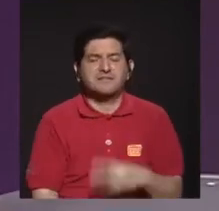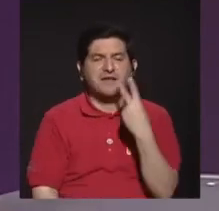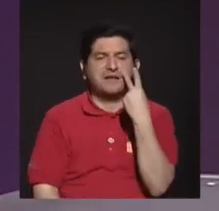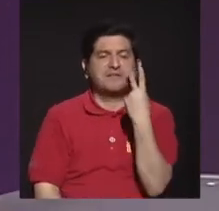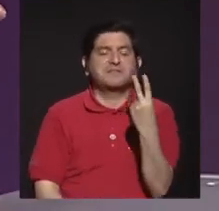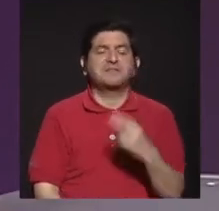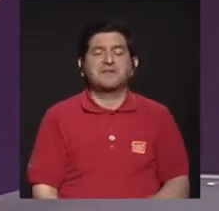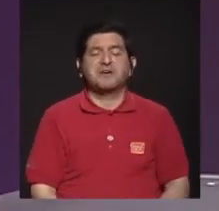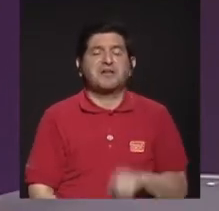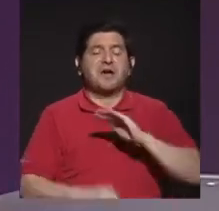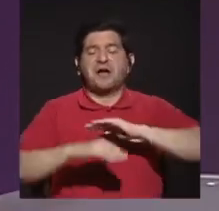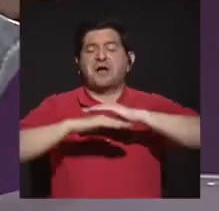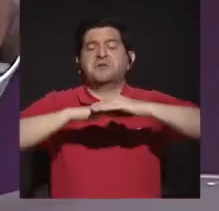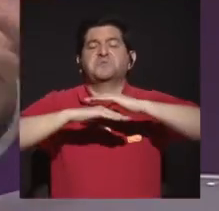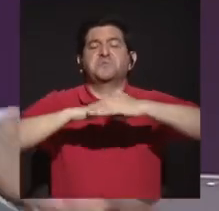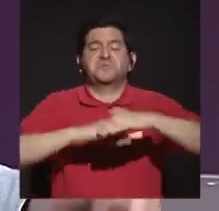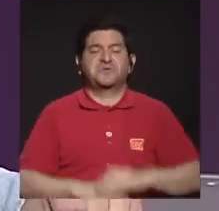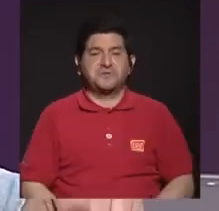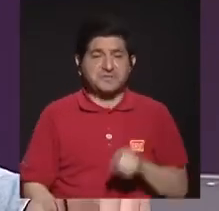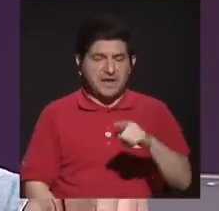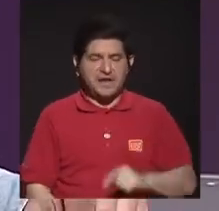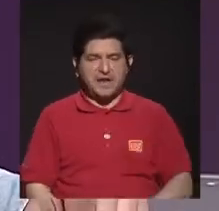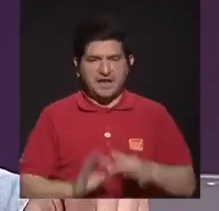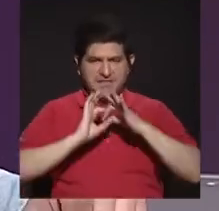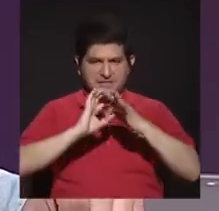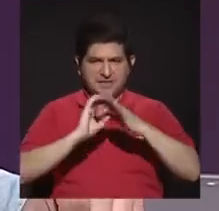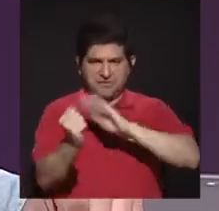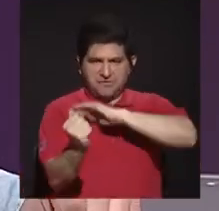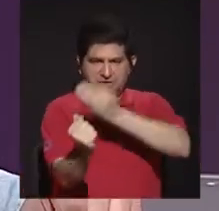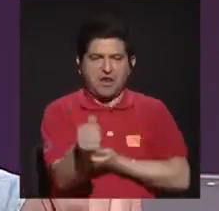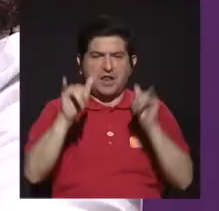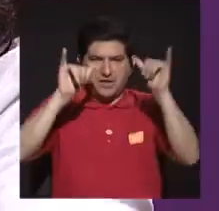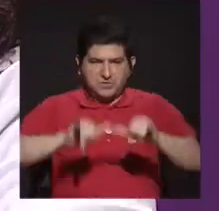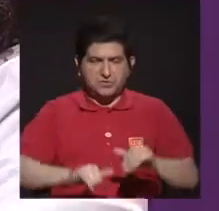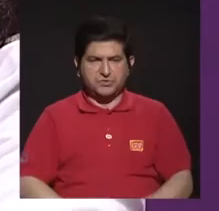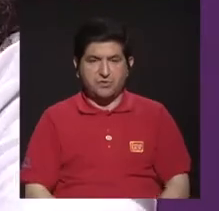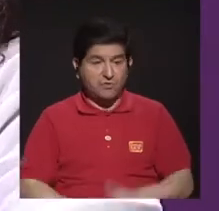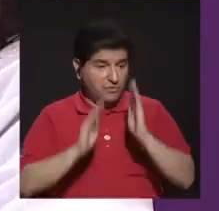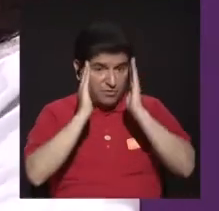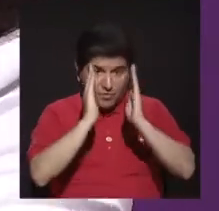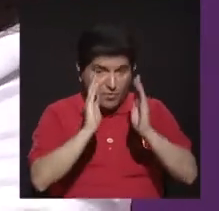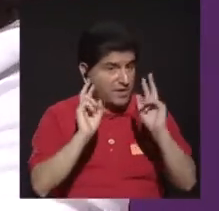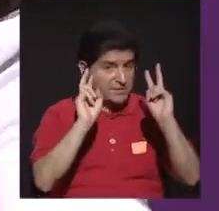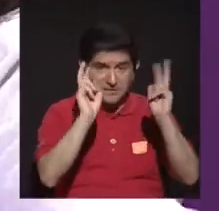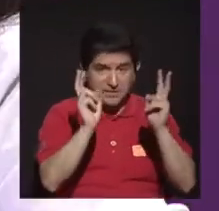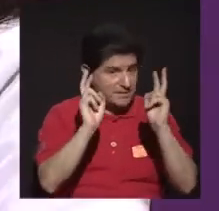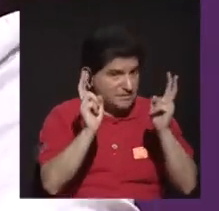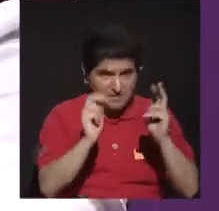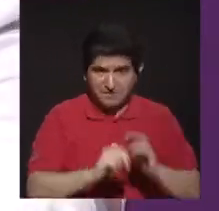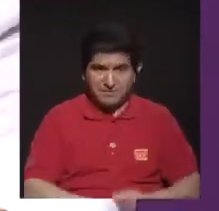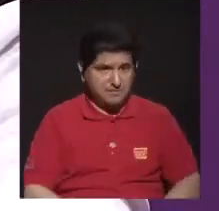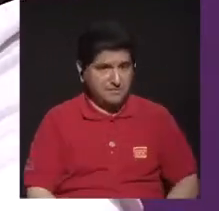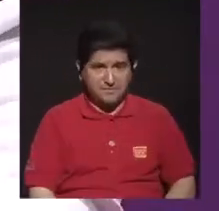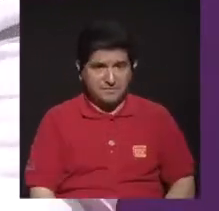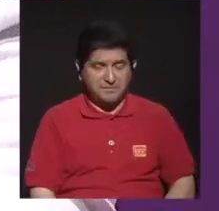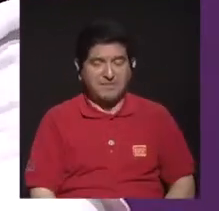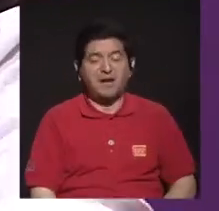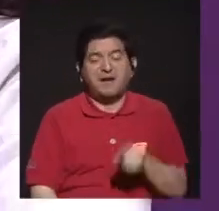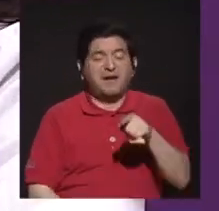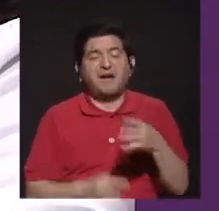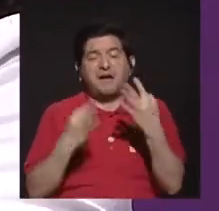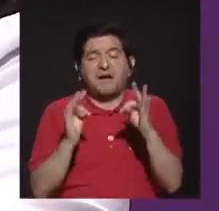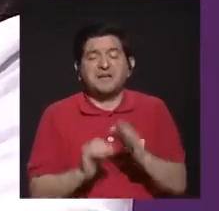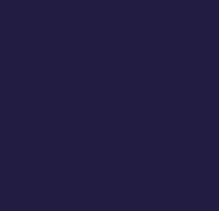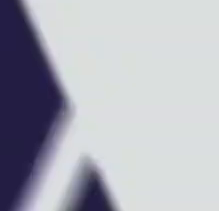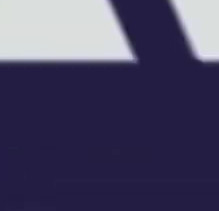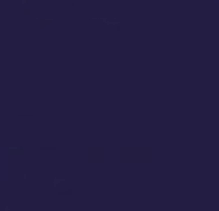de las nubes para que esa relación de poder se mantenga. Entonces no abordamos el tema en sí, sino que le damos vueltas